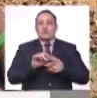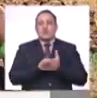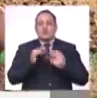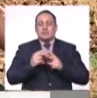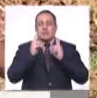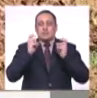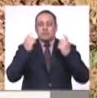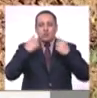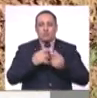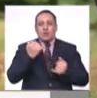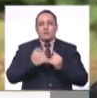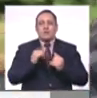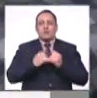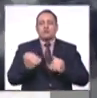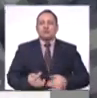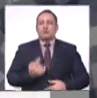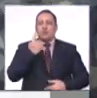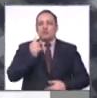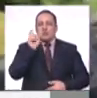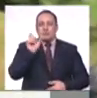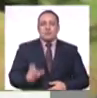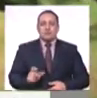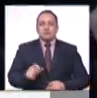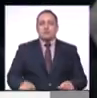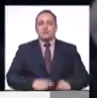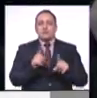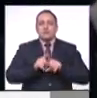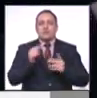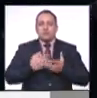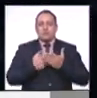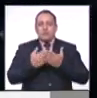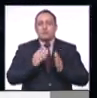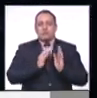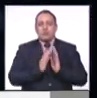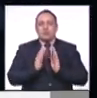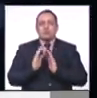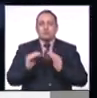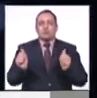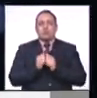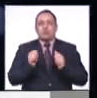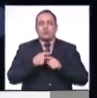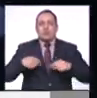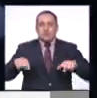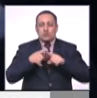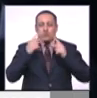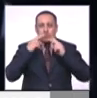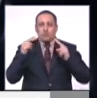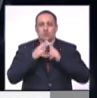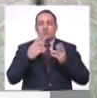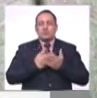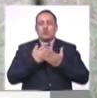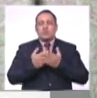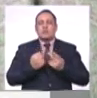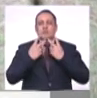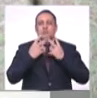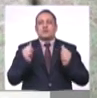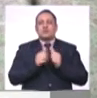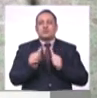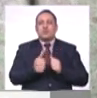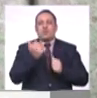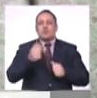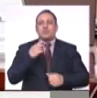los apellidos de solo uno de los progenitores y establecer el procedimiento para que éste conozca la identidad de su